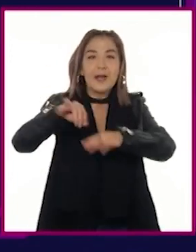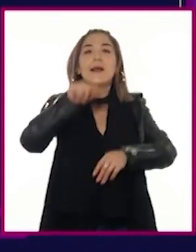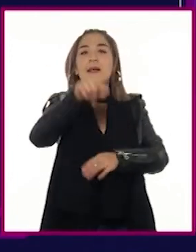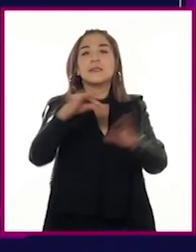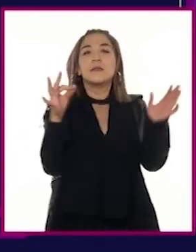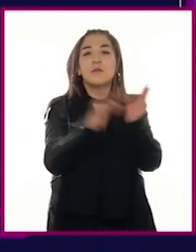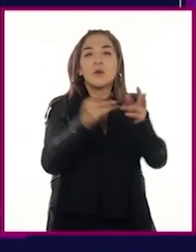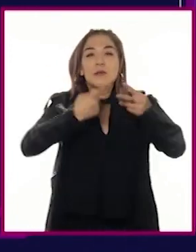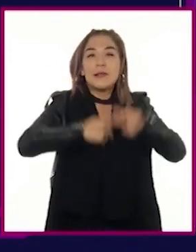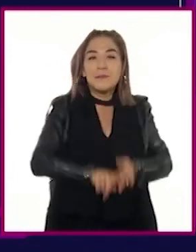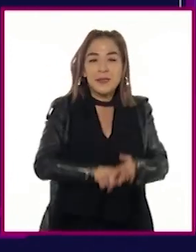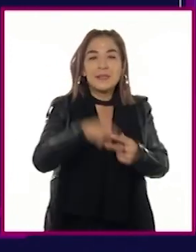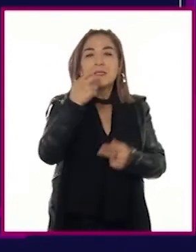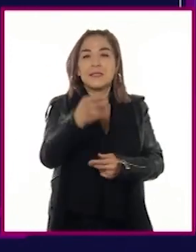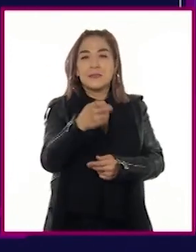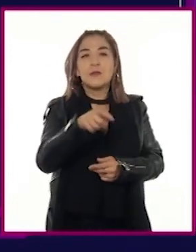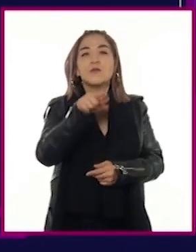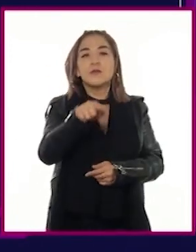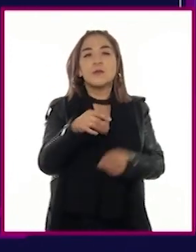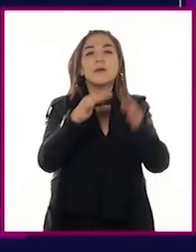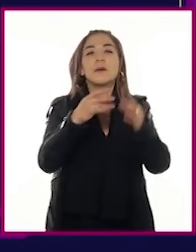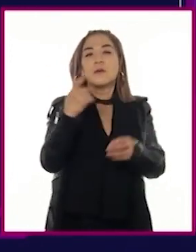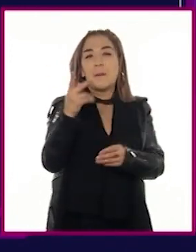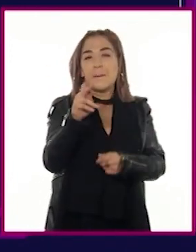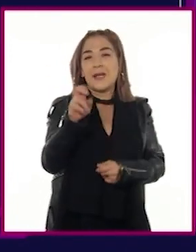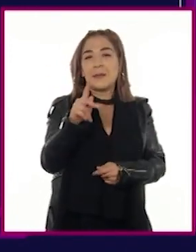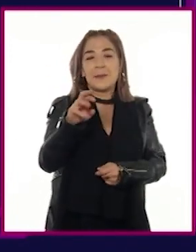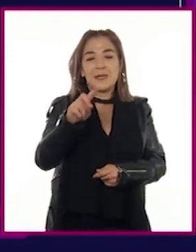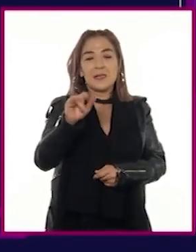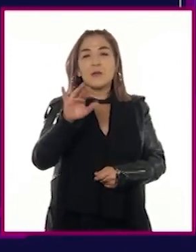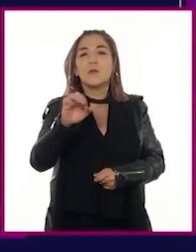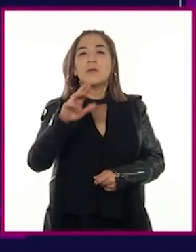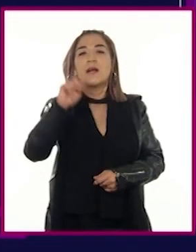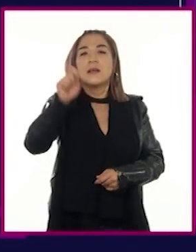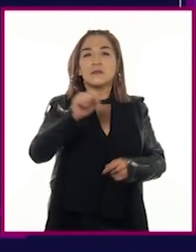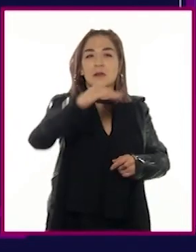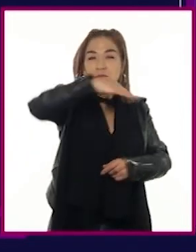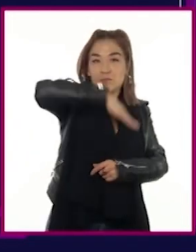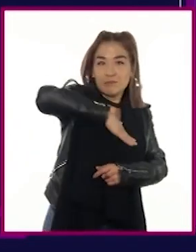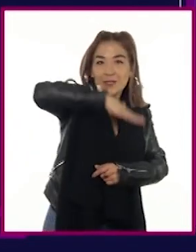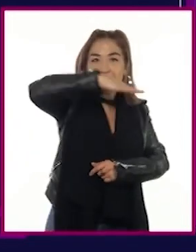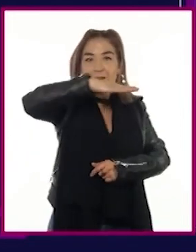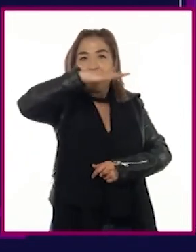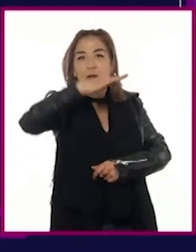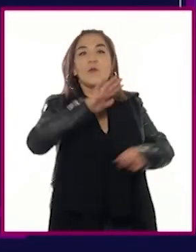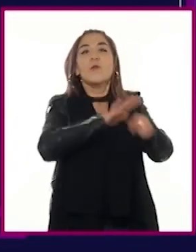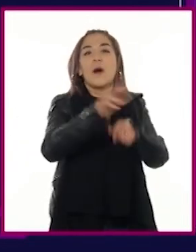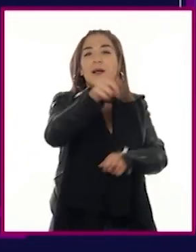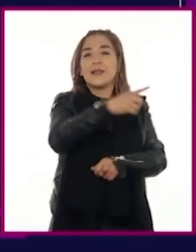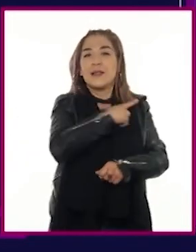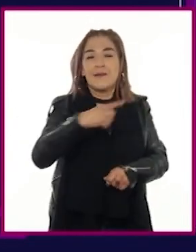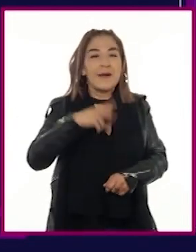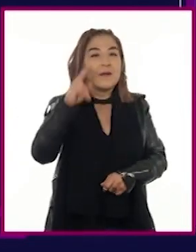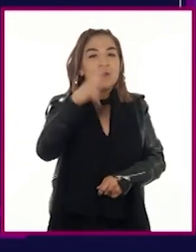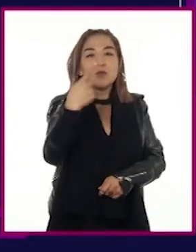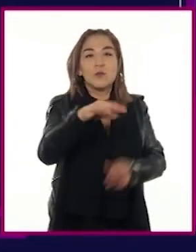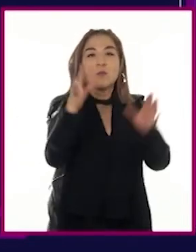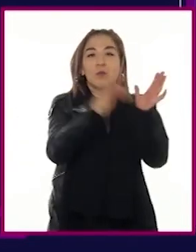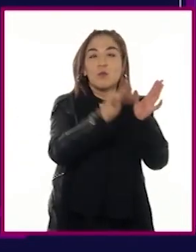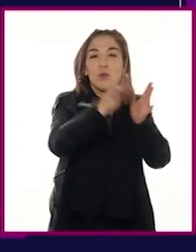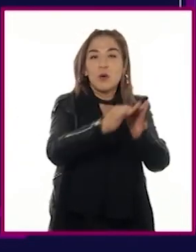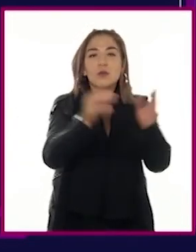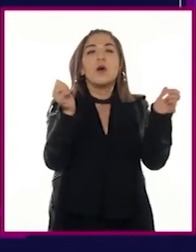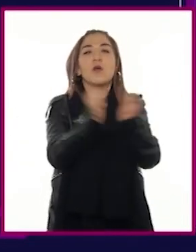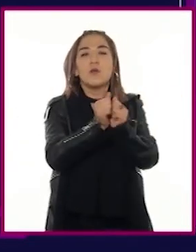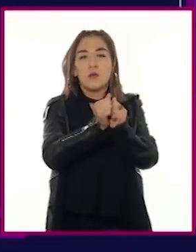punto de partida la consideración de la perpendicularidad. Recordemos que se trata de un sistema de coordenadas